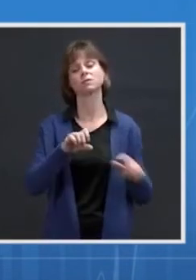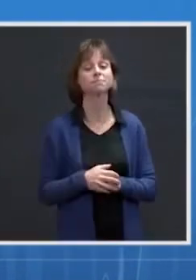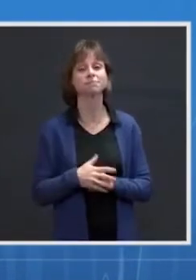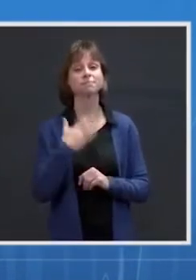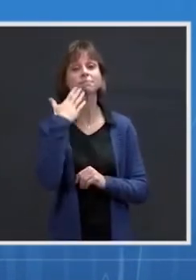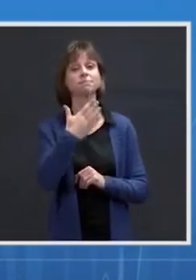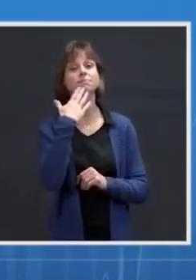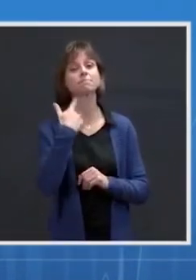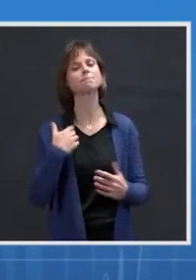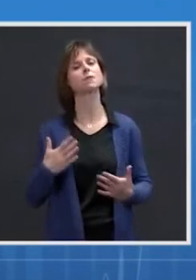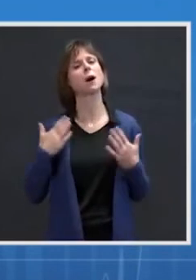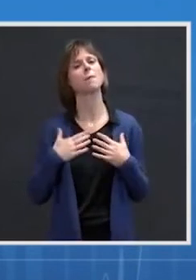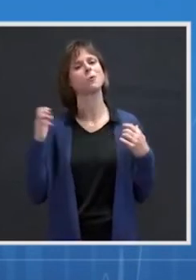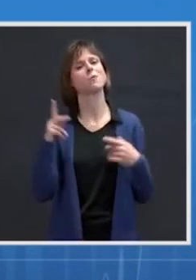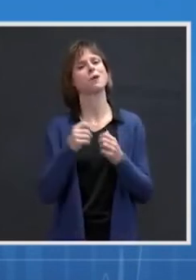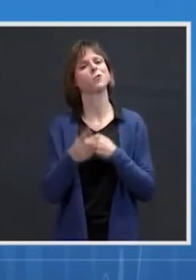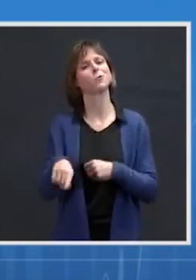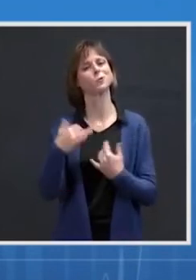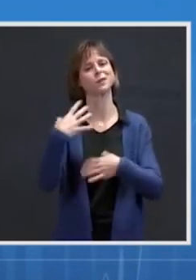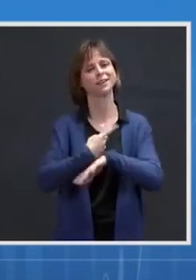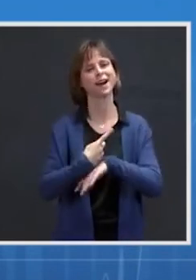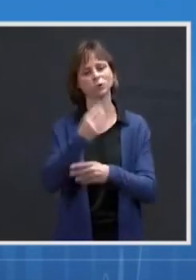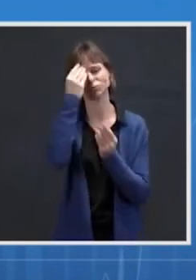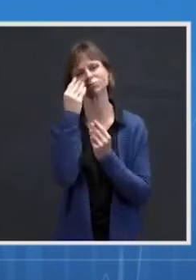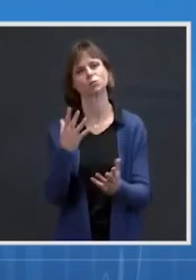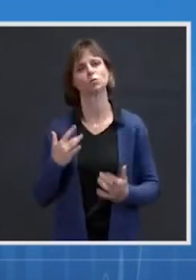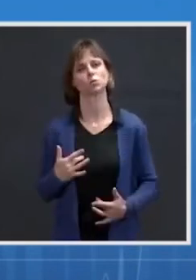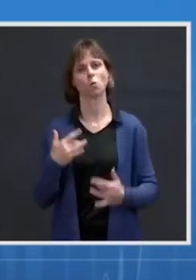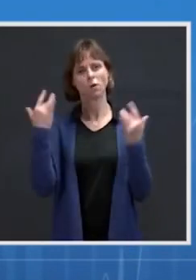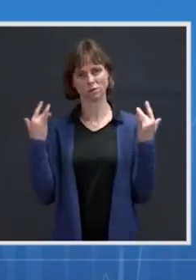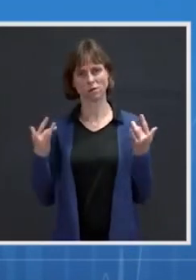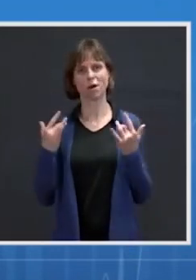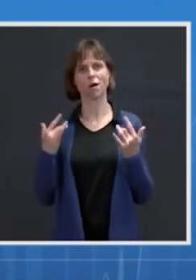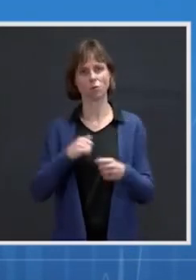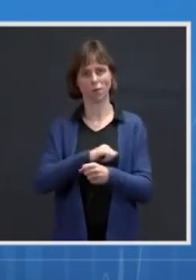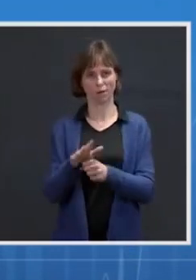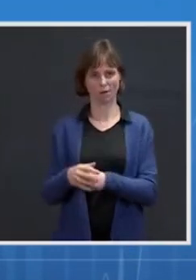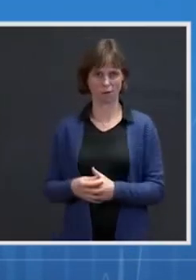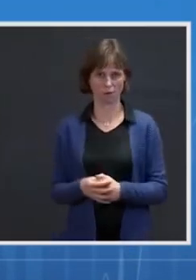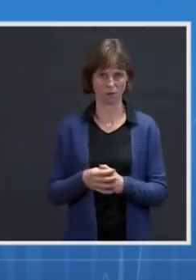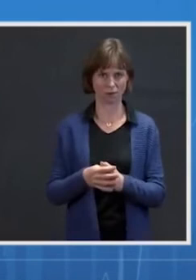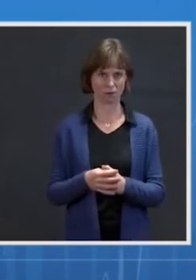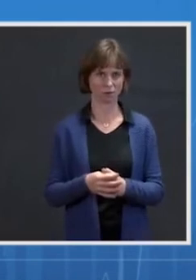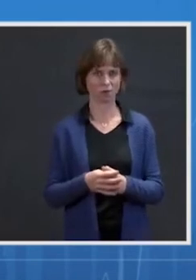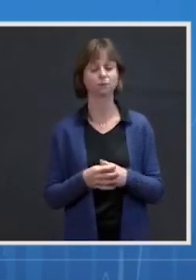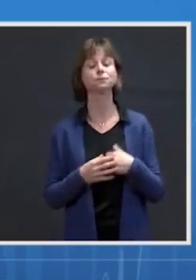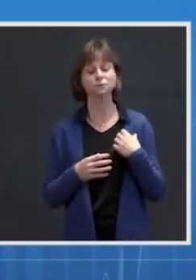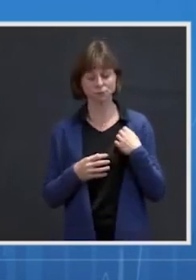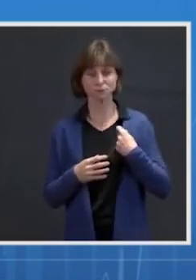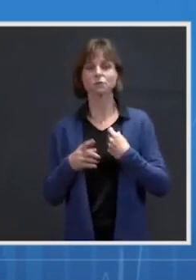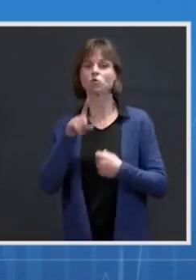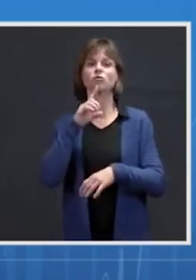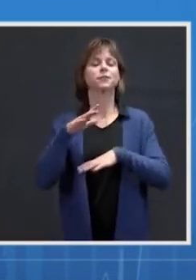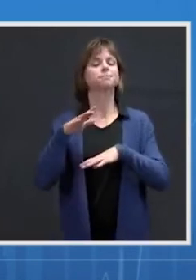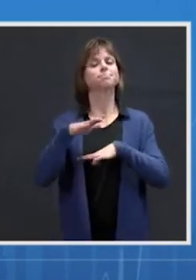700 mil dosis de vacunas por día entre el 10 y el 16 de febrero el gobierno federal además se